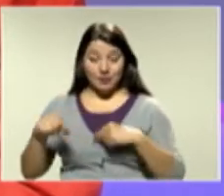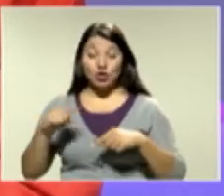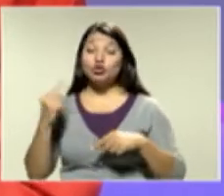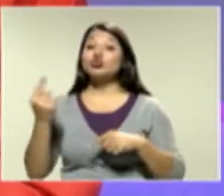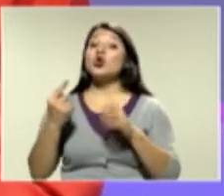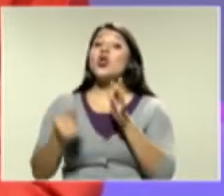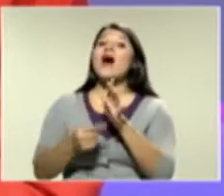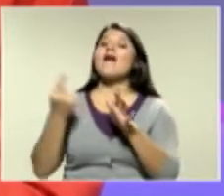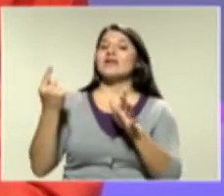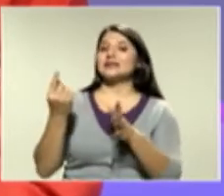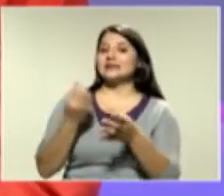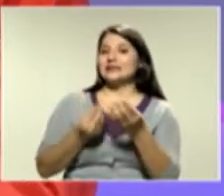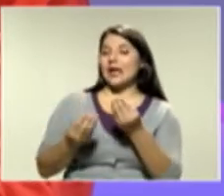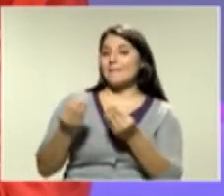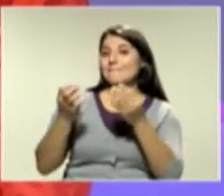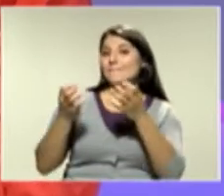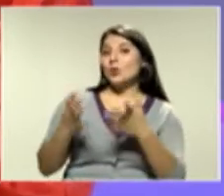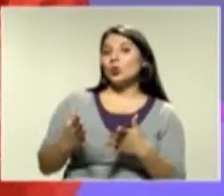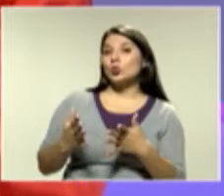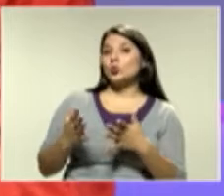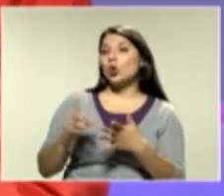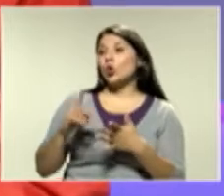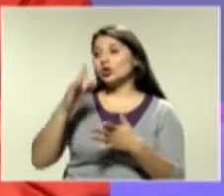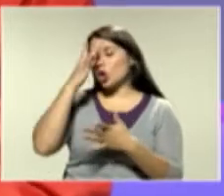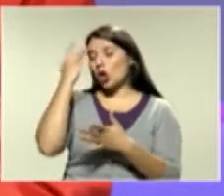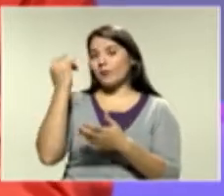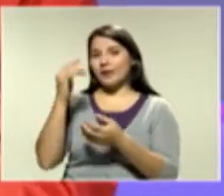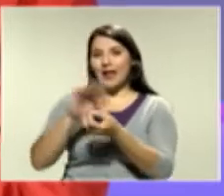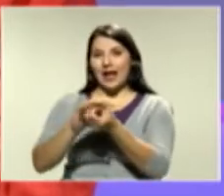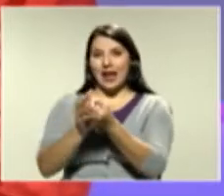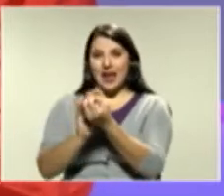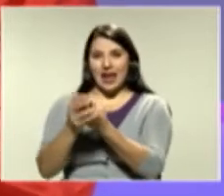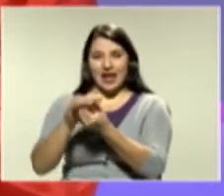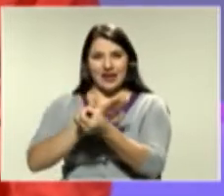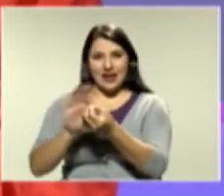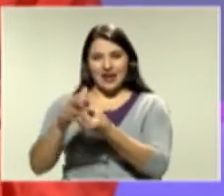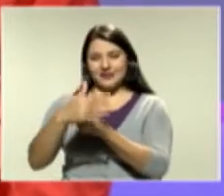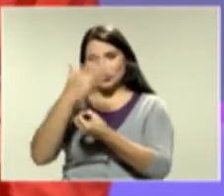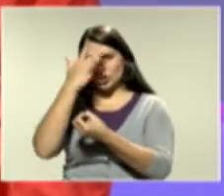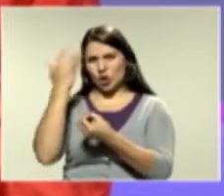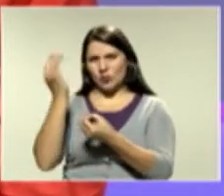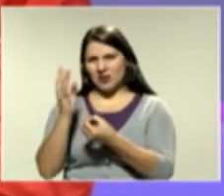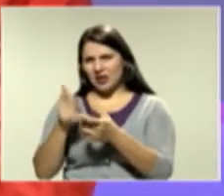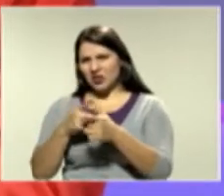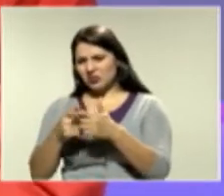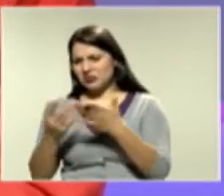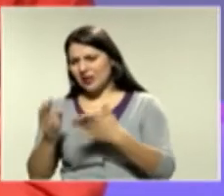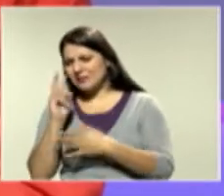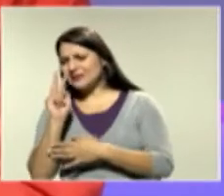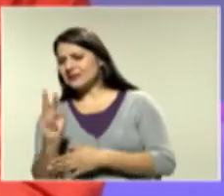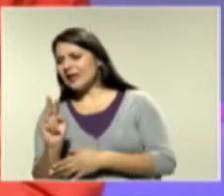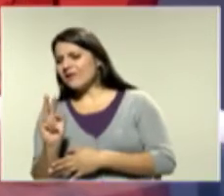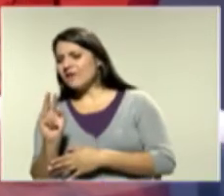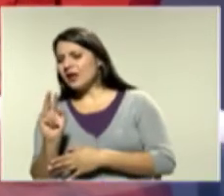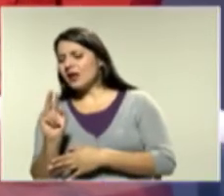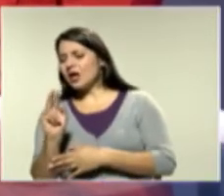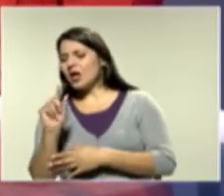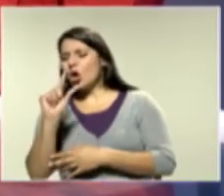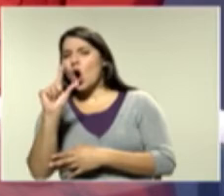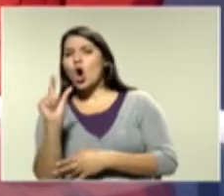productor se le va no lavarlos antes de traerlos al mercado se nota y tal vez una gota ahí blanca o algún